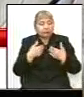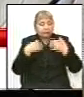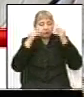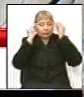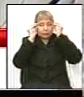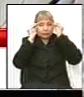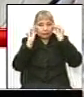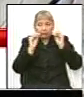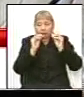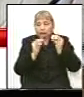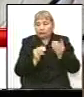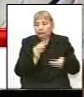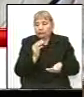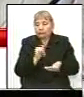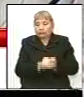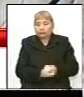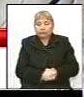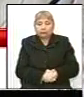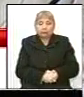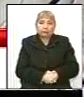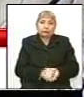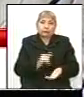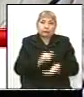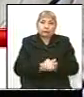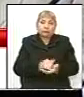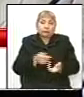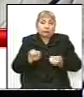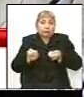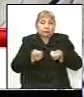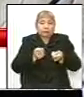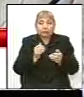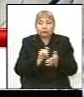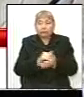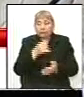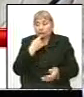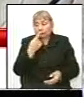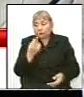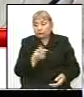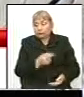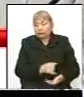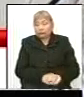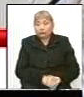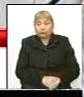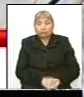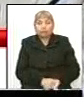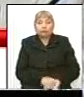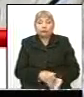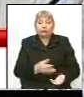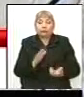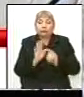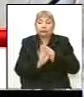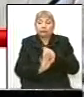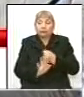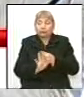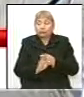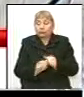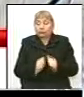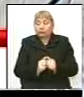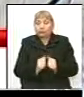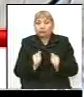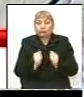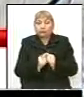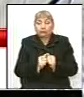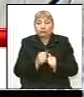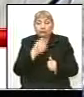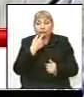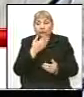previa vinculante por parte del sector que lo regula, que es en este caso el Servicio Nacional de Áreas Naturales Protegidas, de conformidad